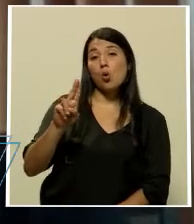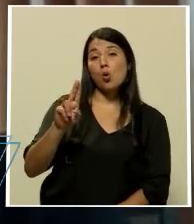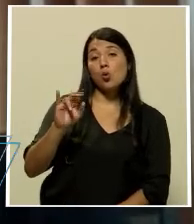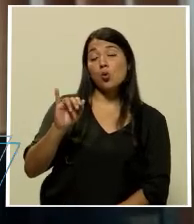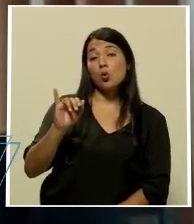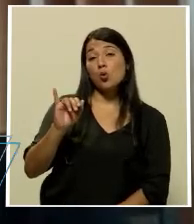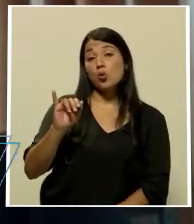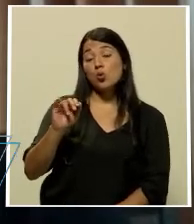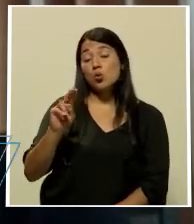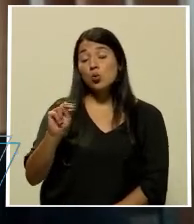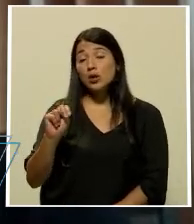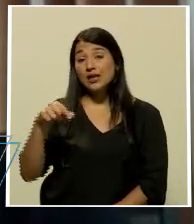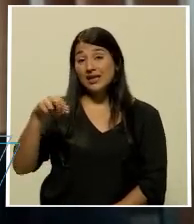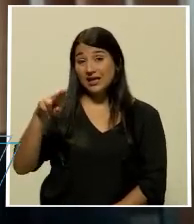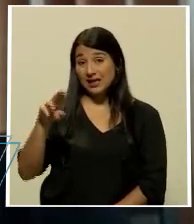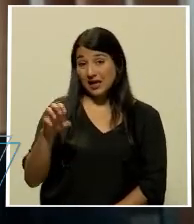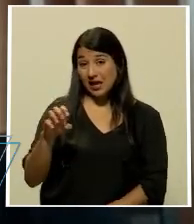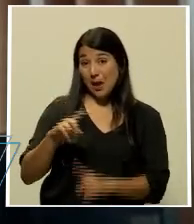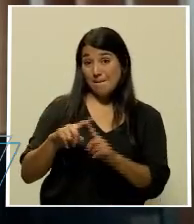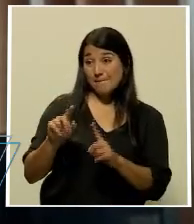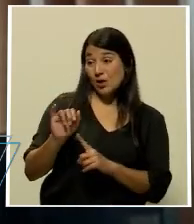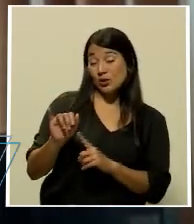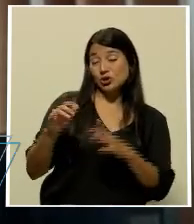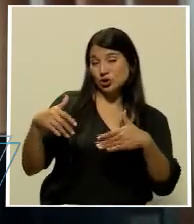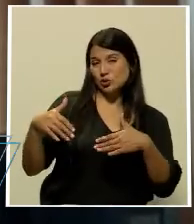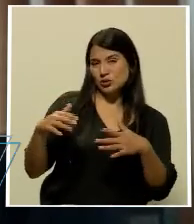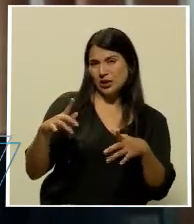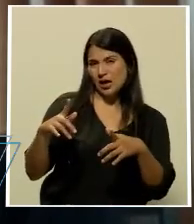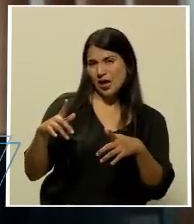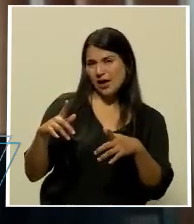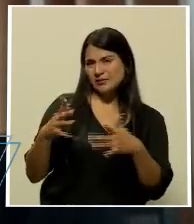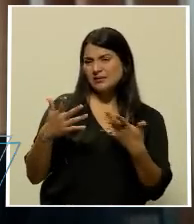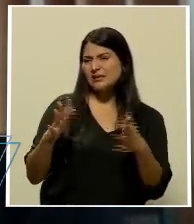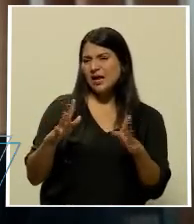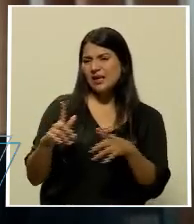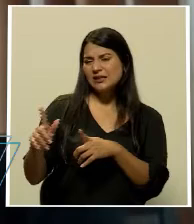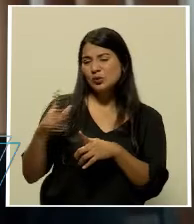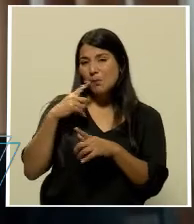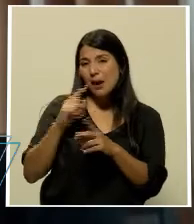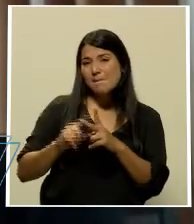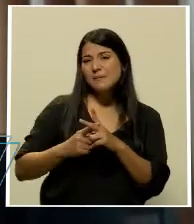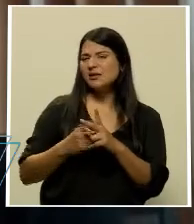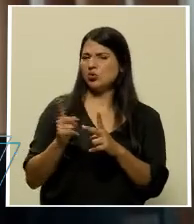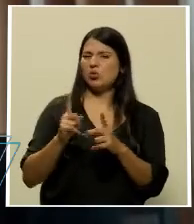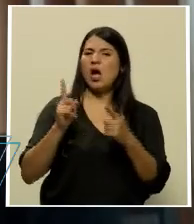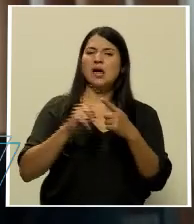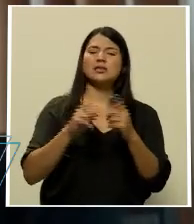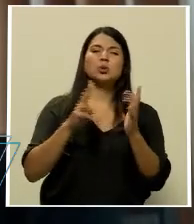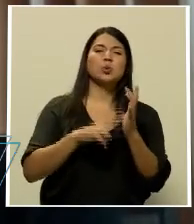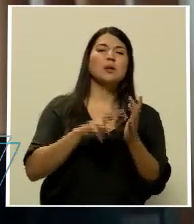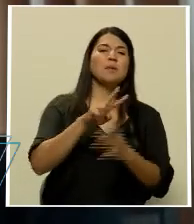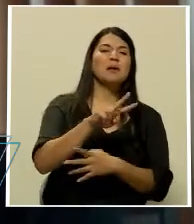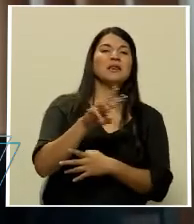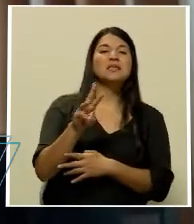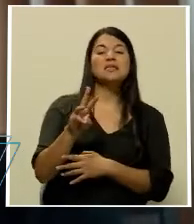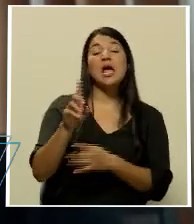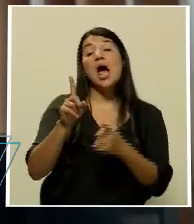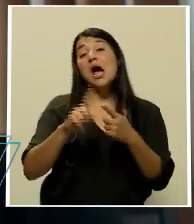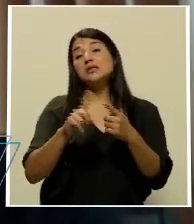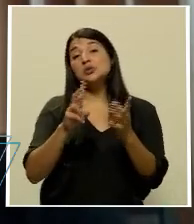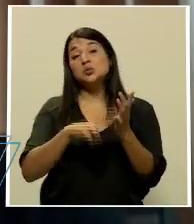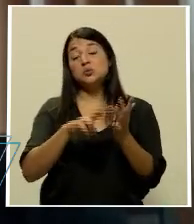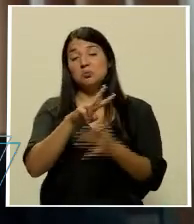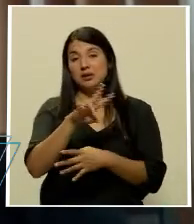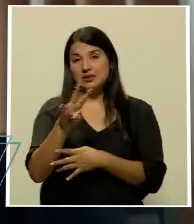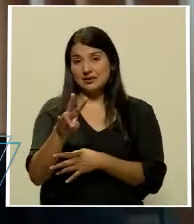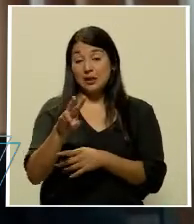está programado para ejecución sino hasta el año 2026-2027 y como digo, todo esto dependerá en